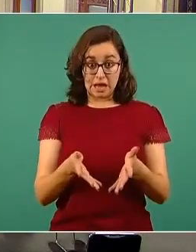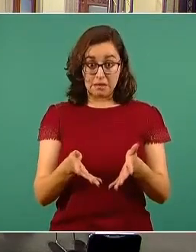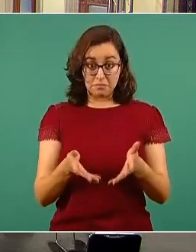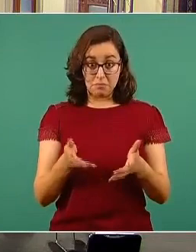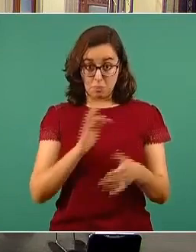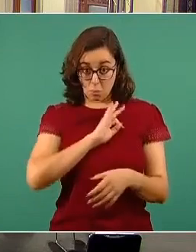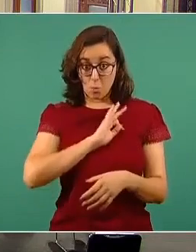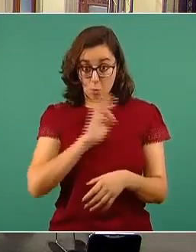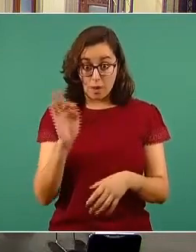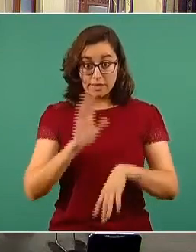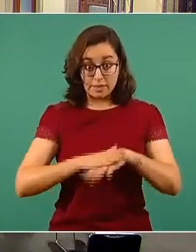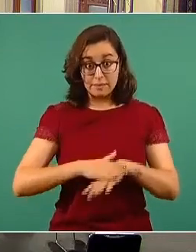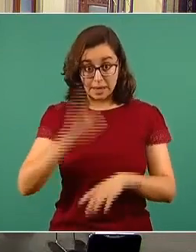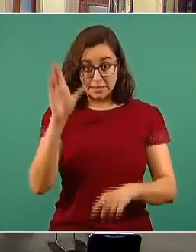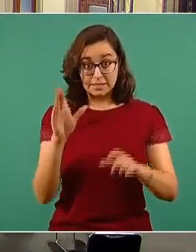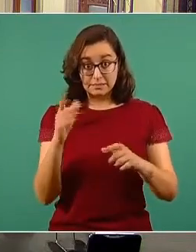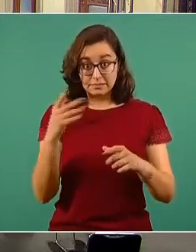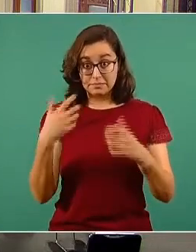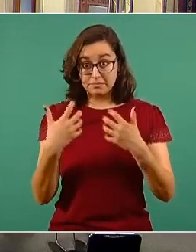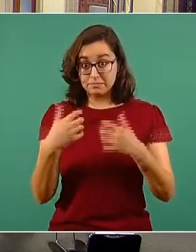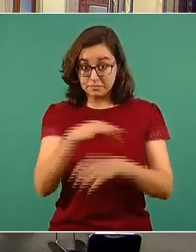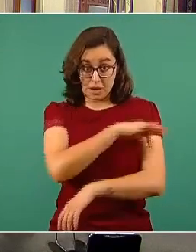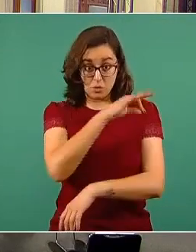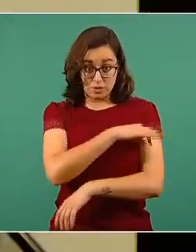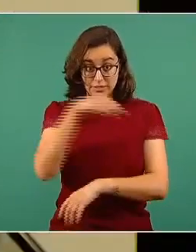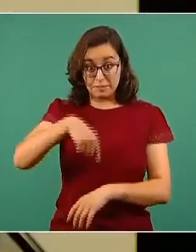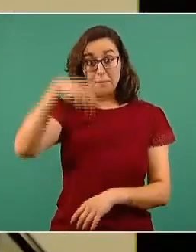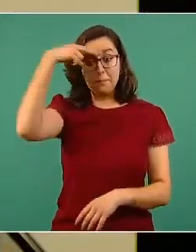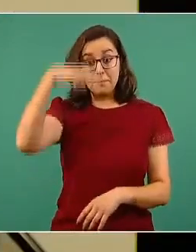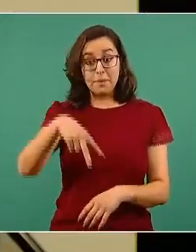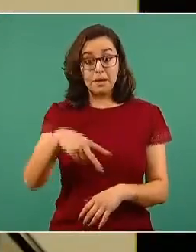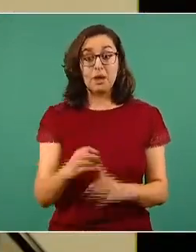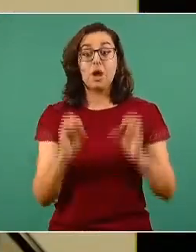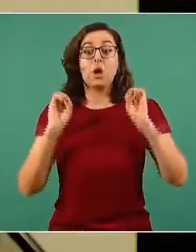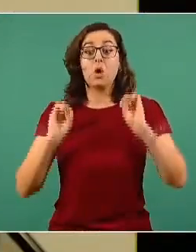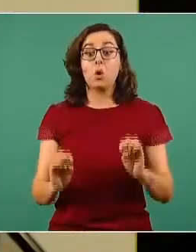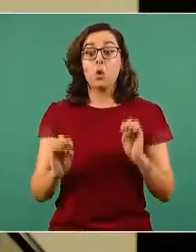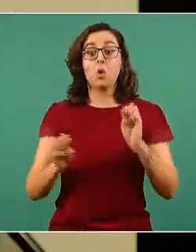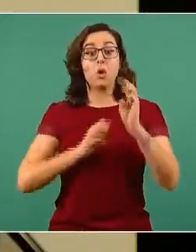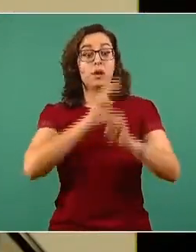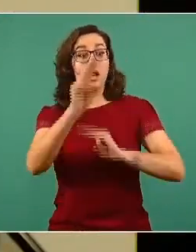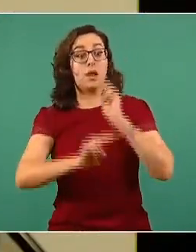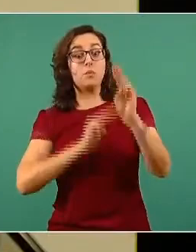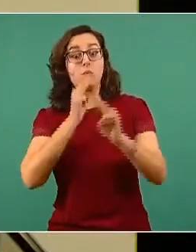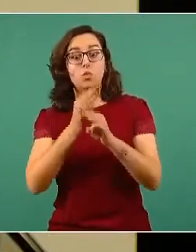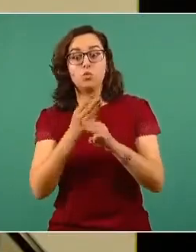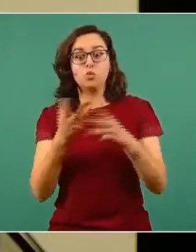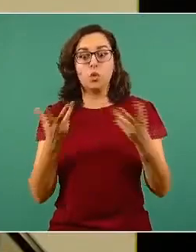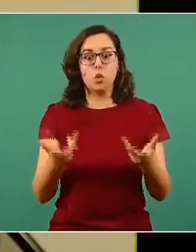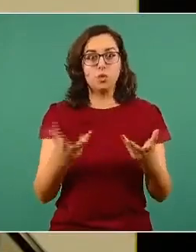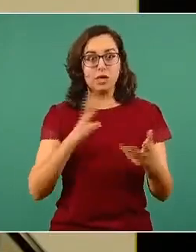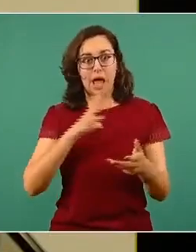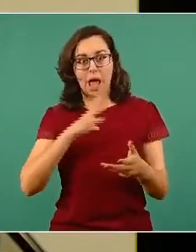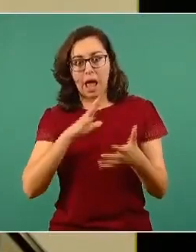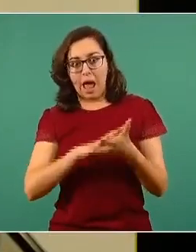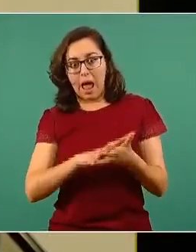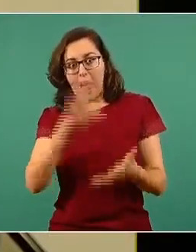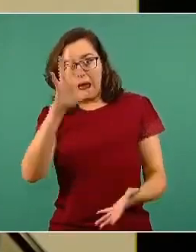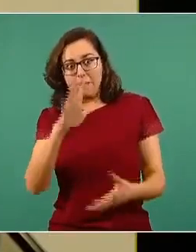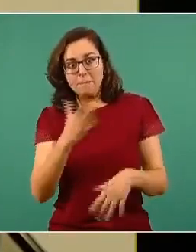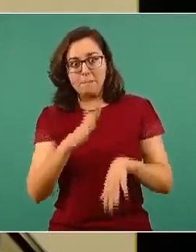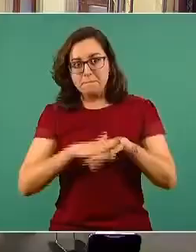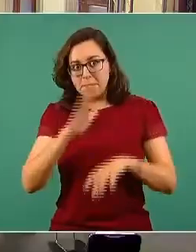se van a poder envasar y producir más vacunas en México, o que en el mundo hay una mayor cantidad, o sea, ¿de dónde están saliendo